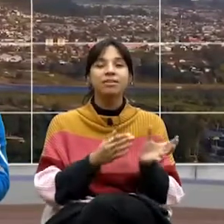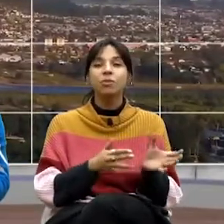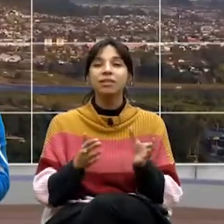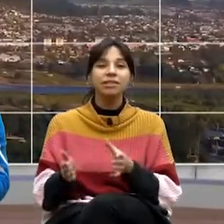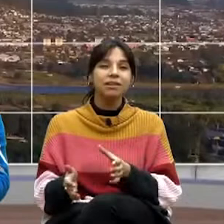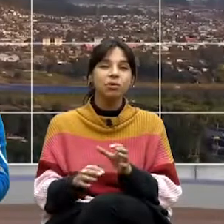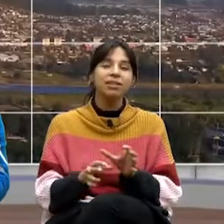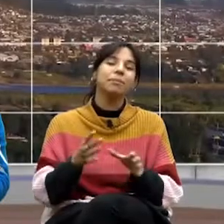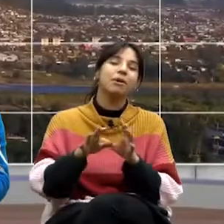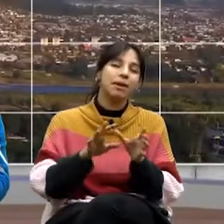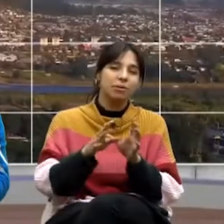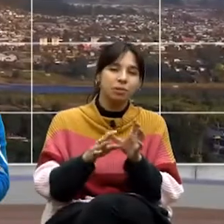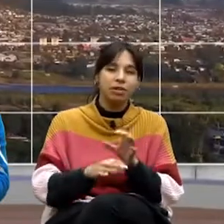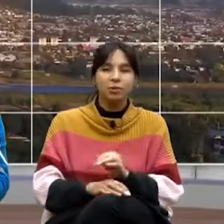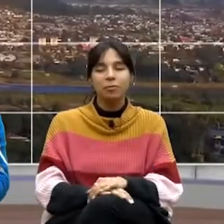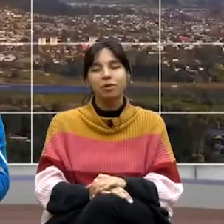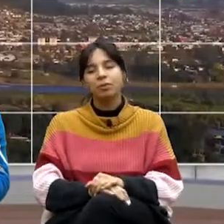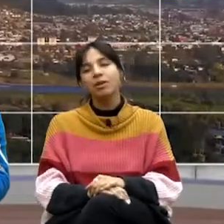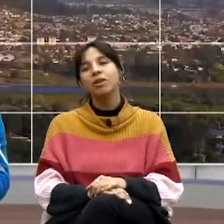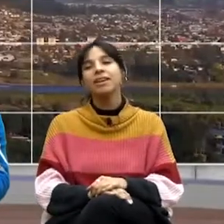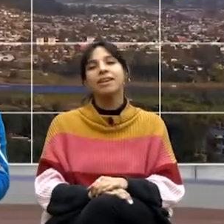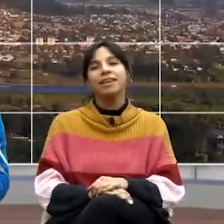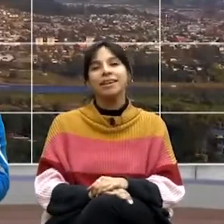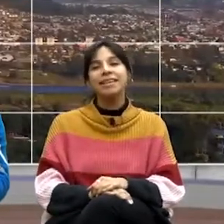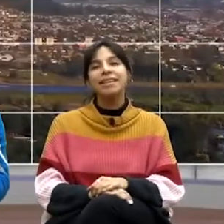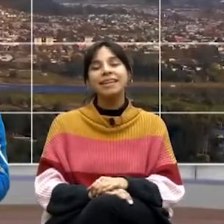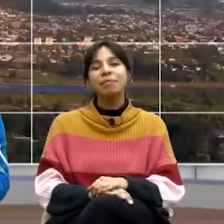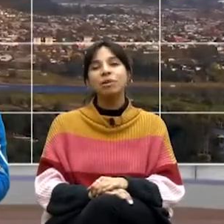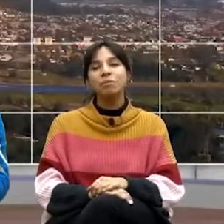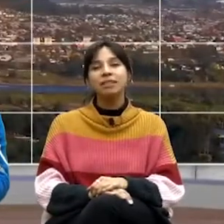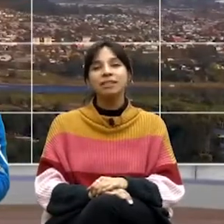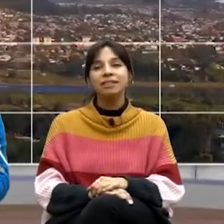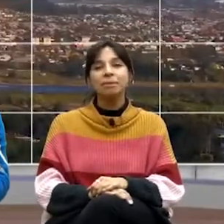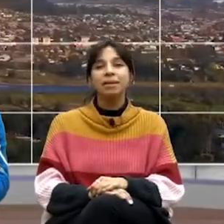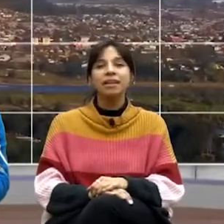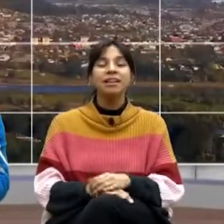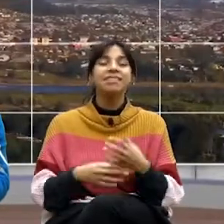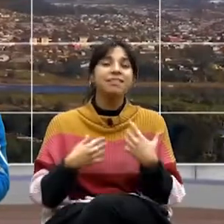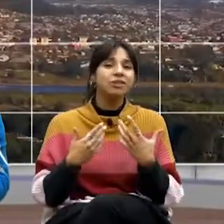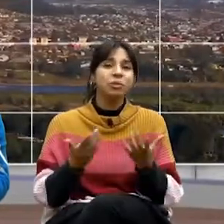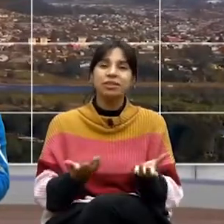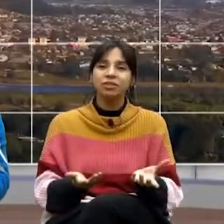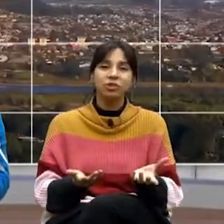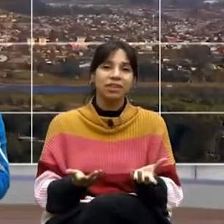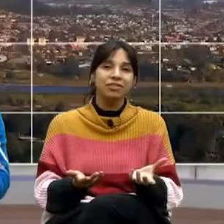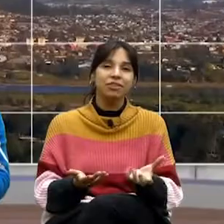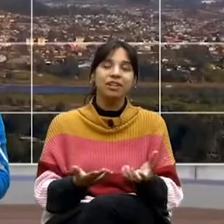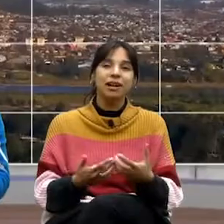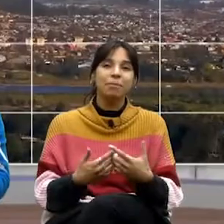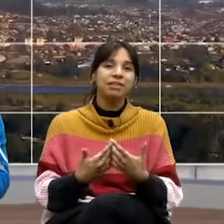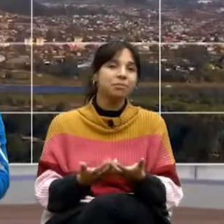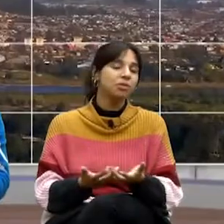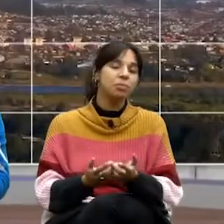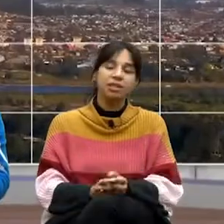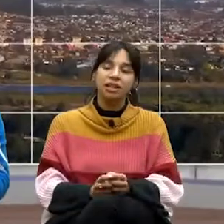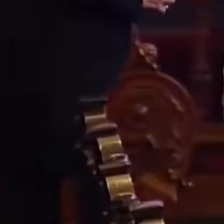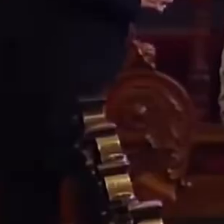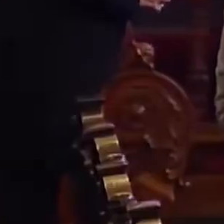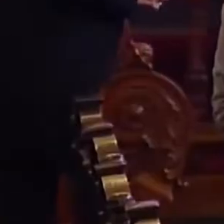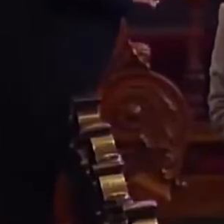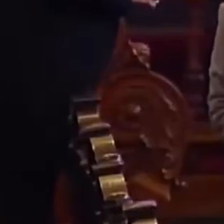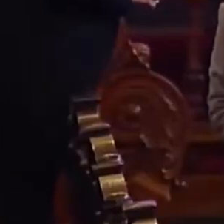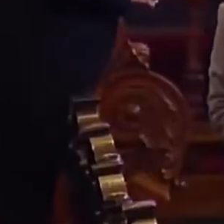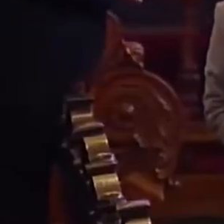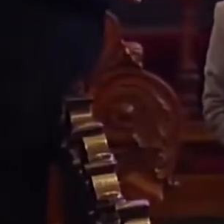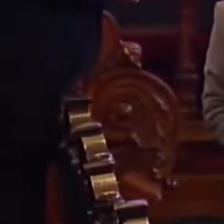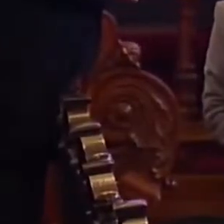somos 50 y 50, más o menos, un poquito más, un poquito menos. Y es muy importante también, sabiendo nuestra historia, ¿no? La participación política de